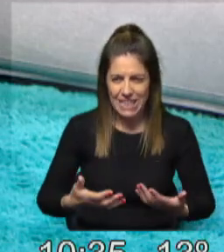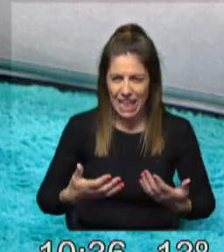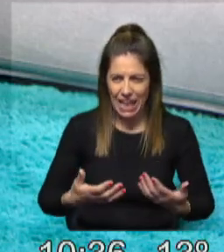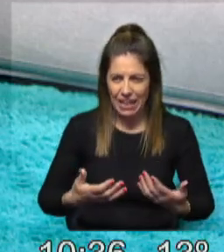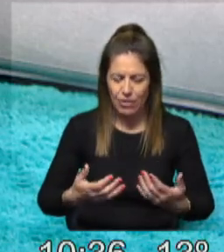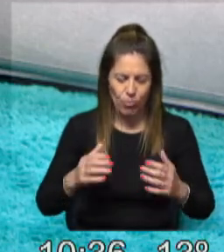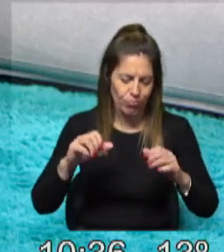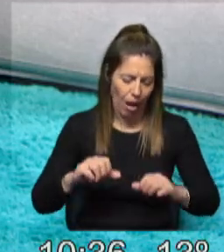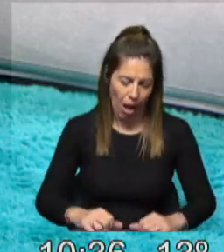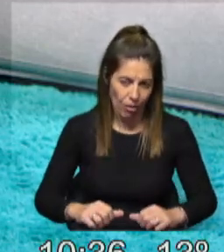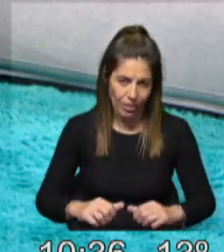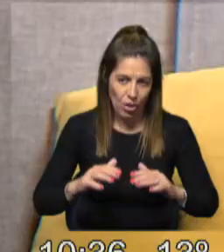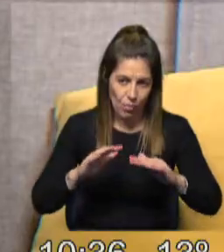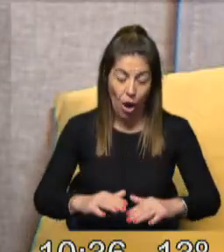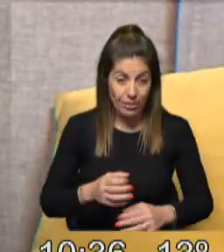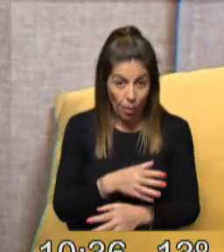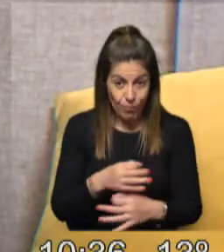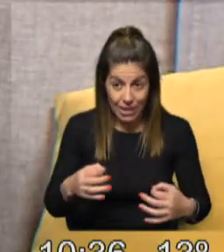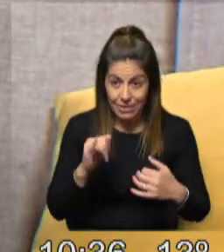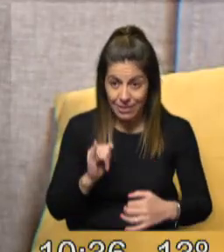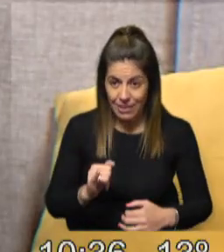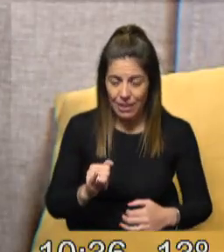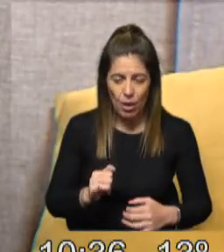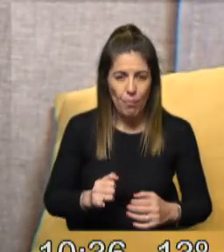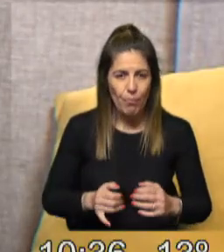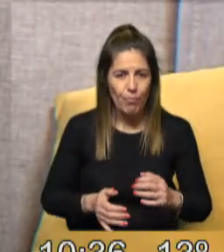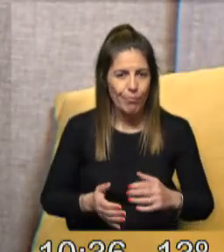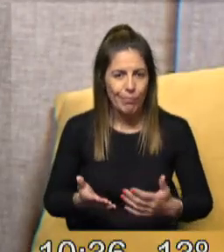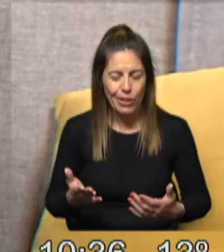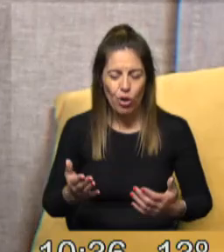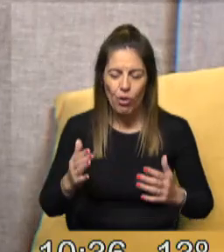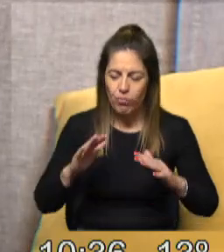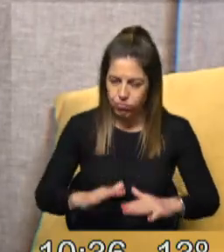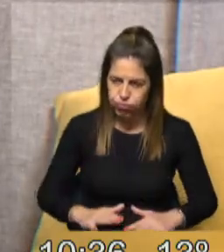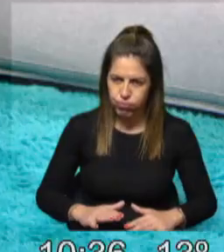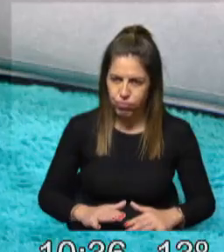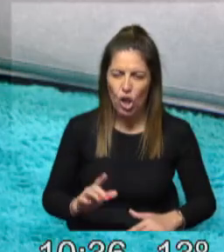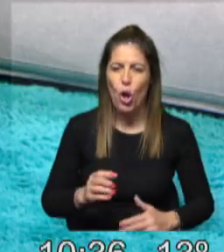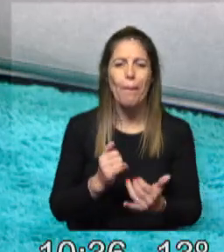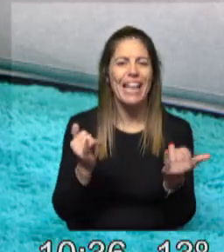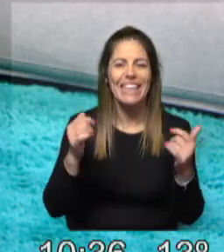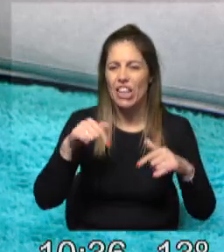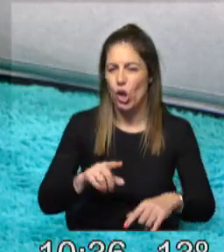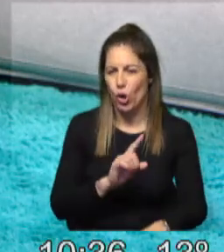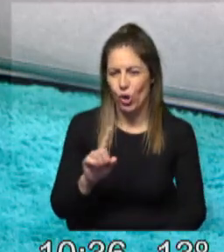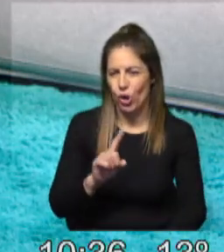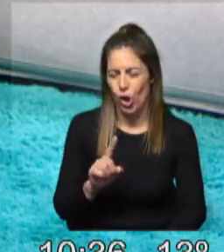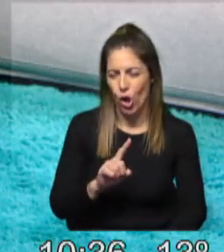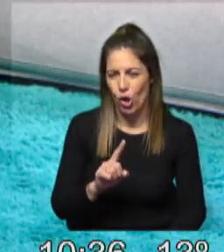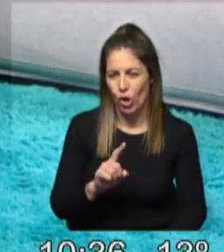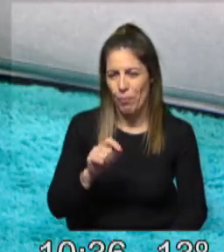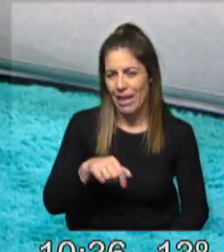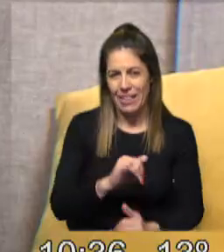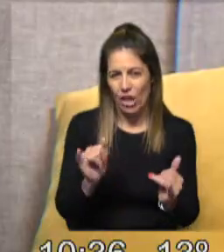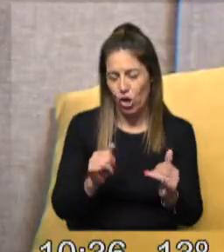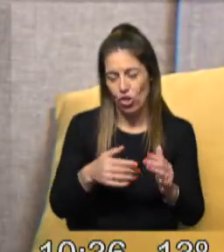Es un bajón, realmente es un bajón. Es estupenda. Pero salí ya con las defensas completamente... No es para el día de hoy. No, hoy